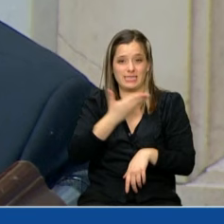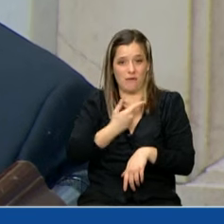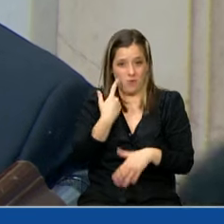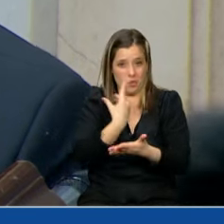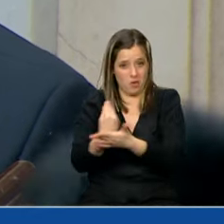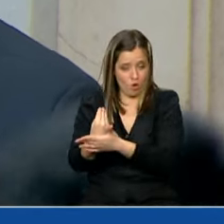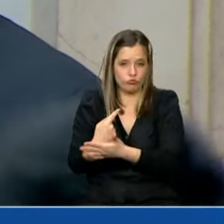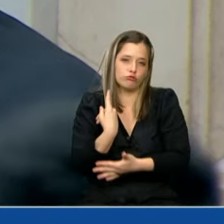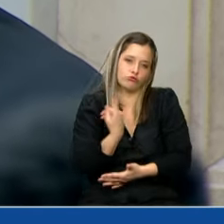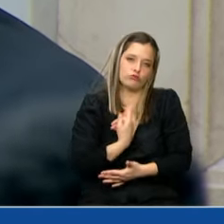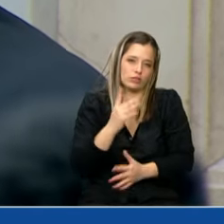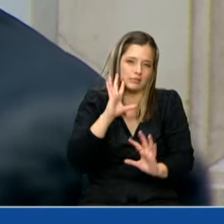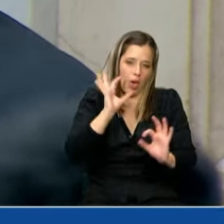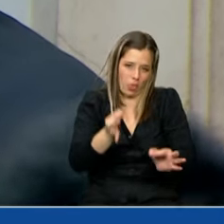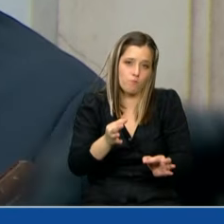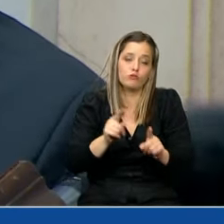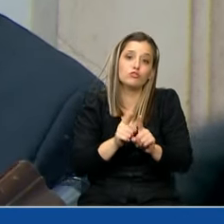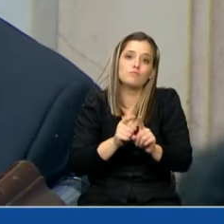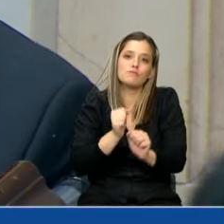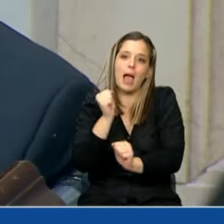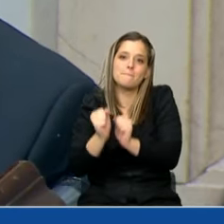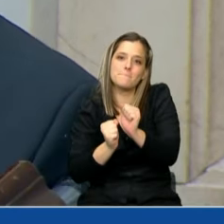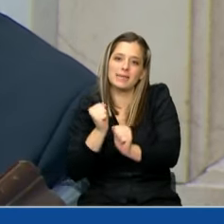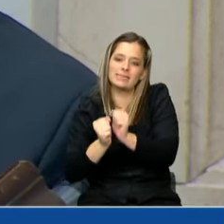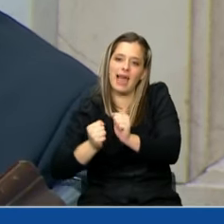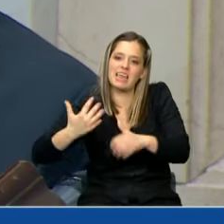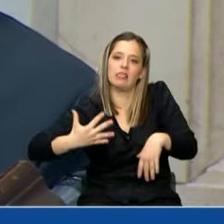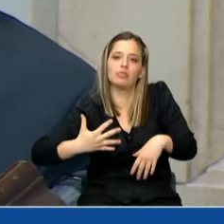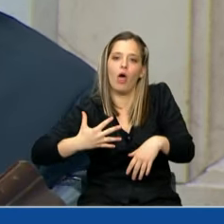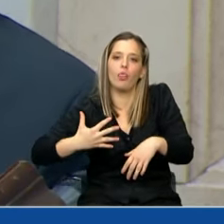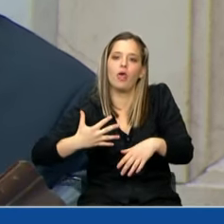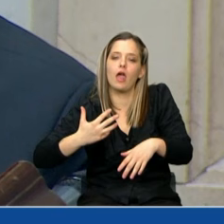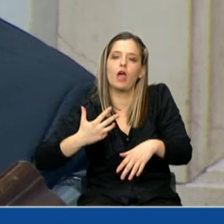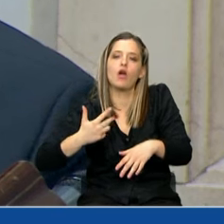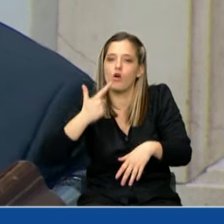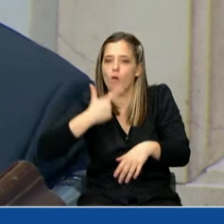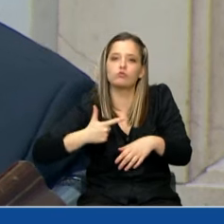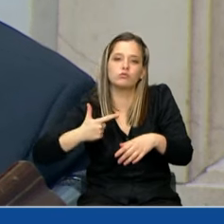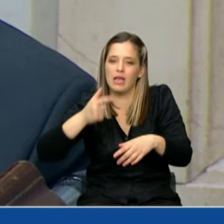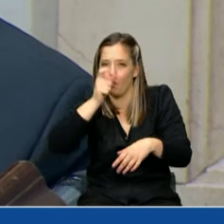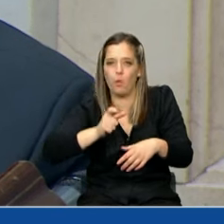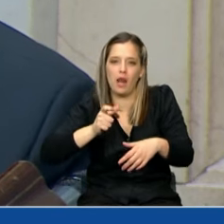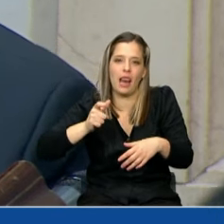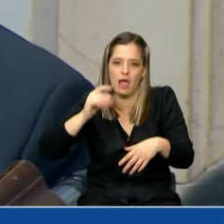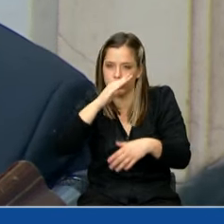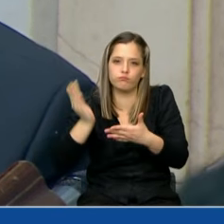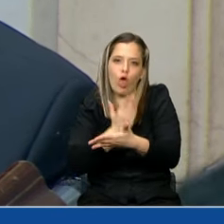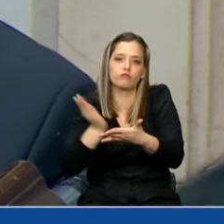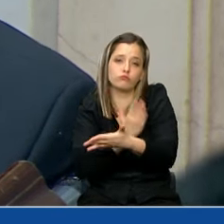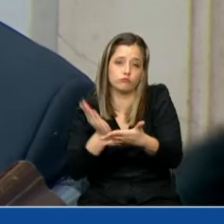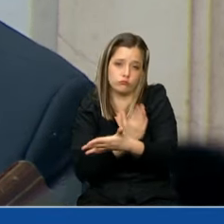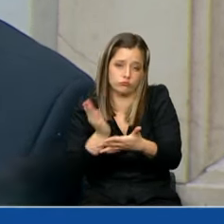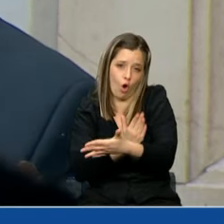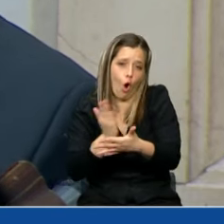somos el quinto productor mundial de biocombustibles con lo cual no falta capacidad en la